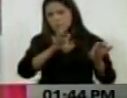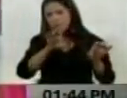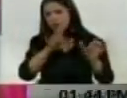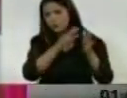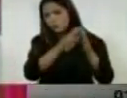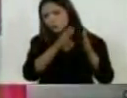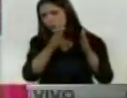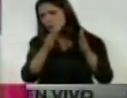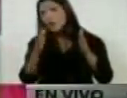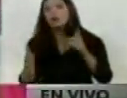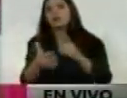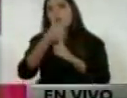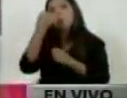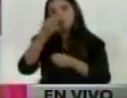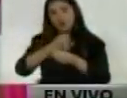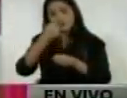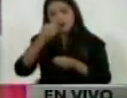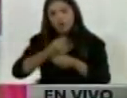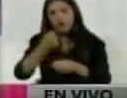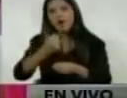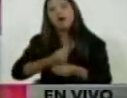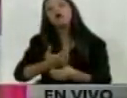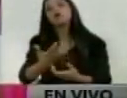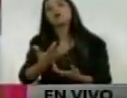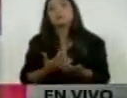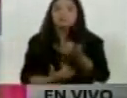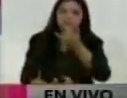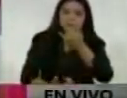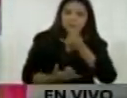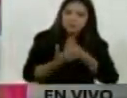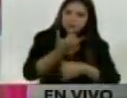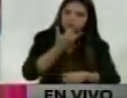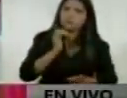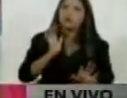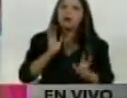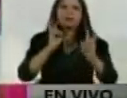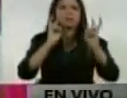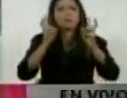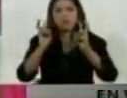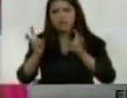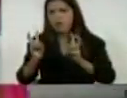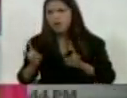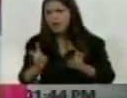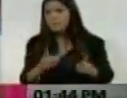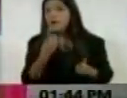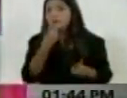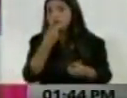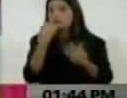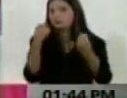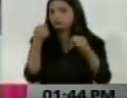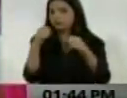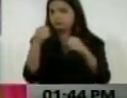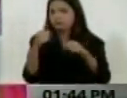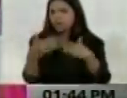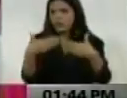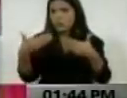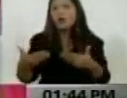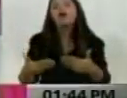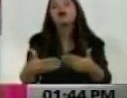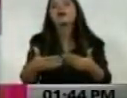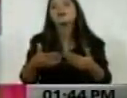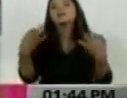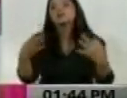de logros, de trabajo, errores cometidos, temas pendientes en cada una